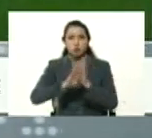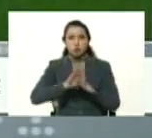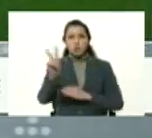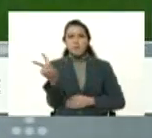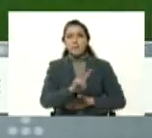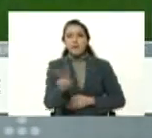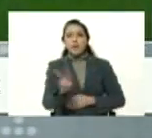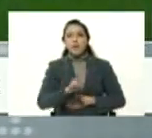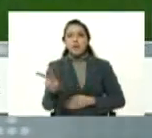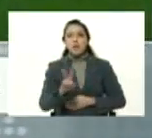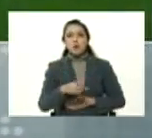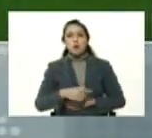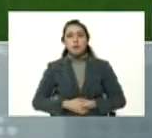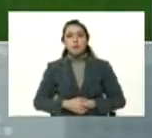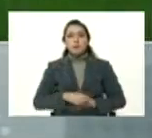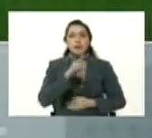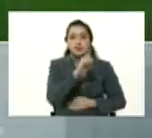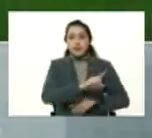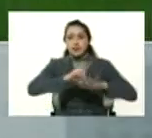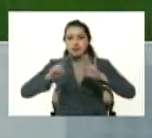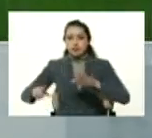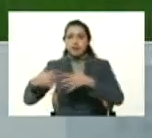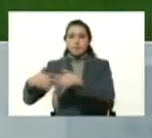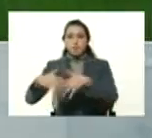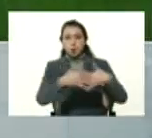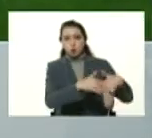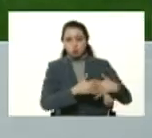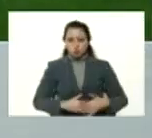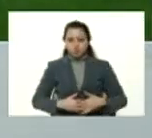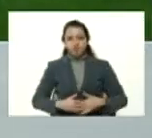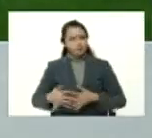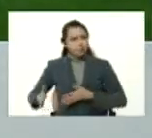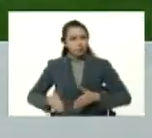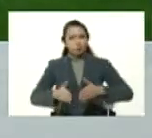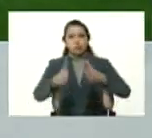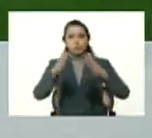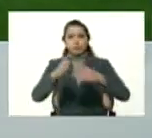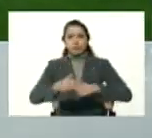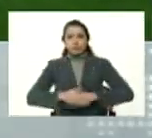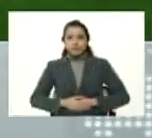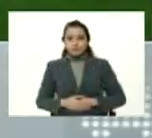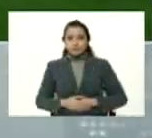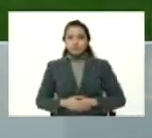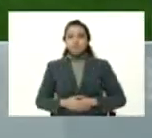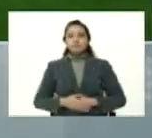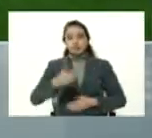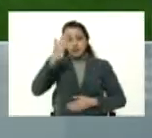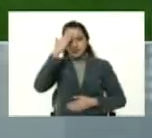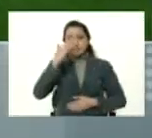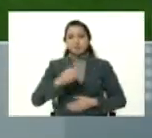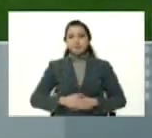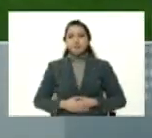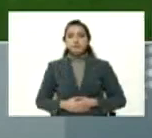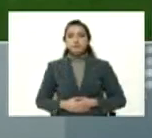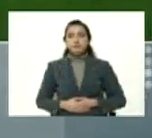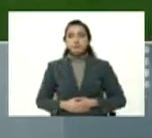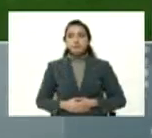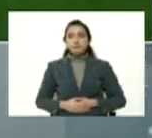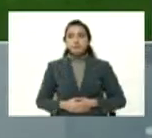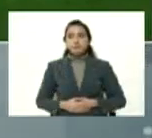venezolana y sus 16 motores. Ese es el camino señalado.